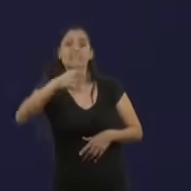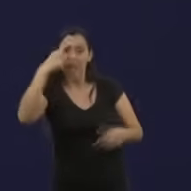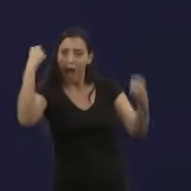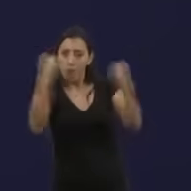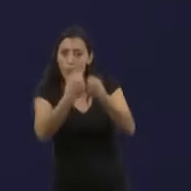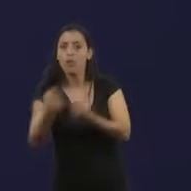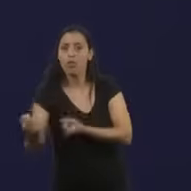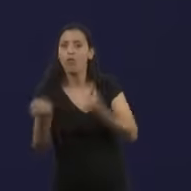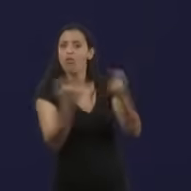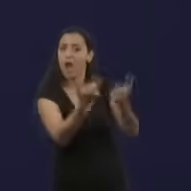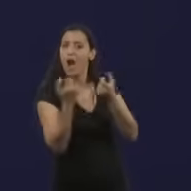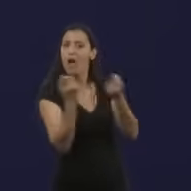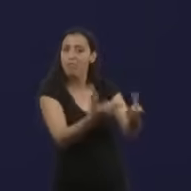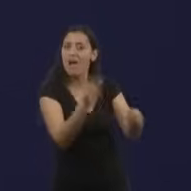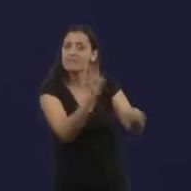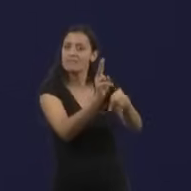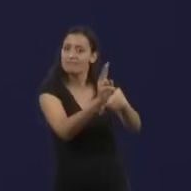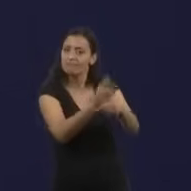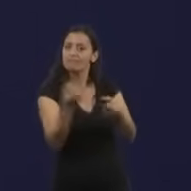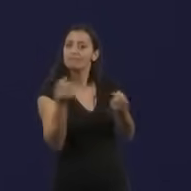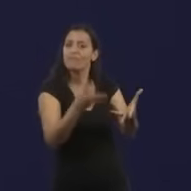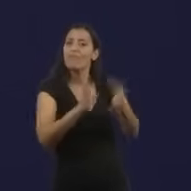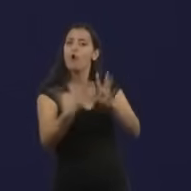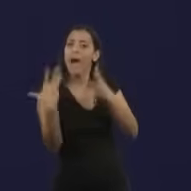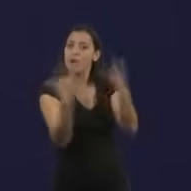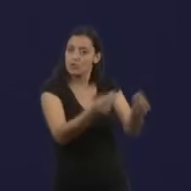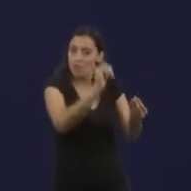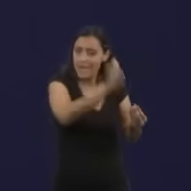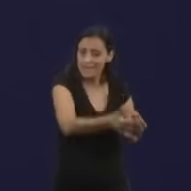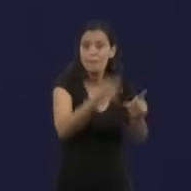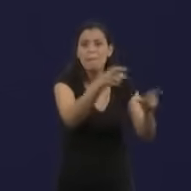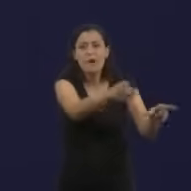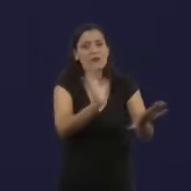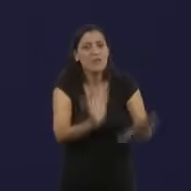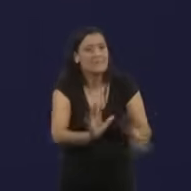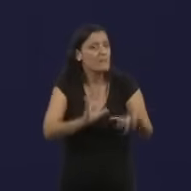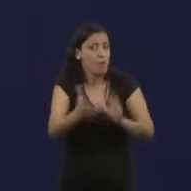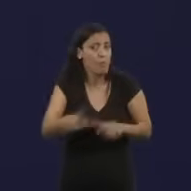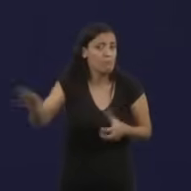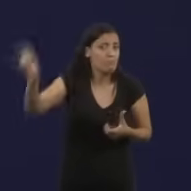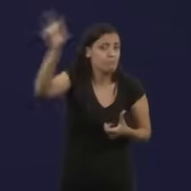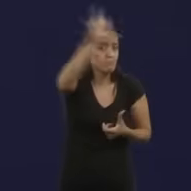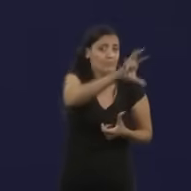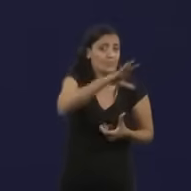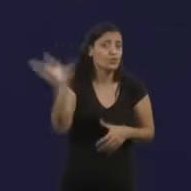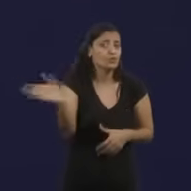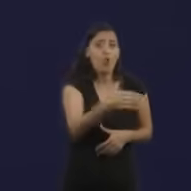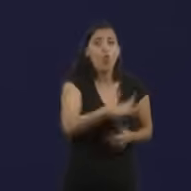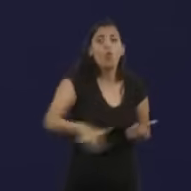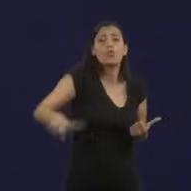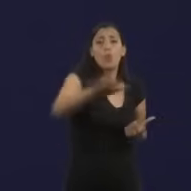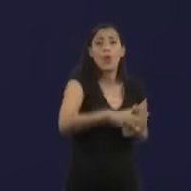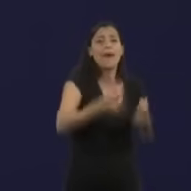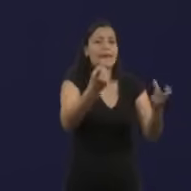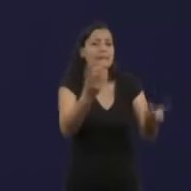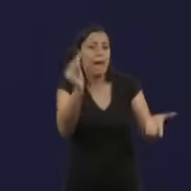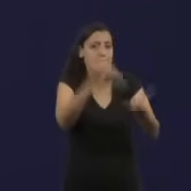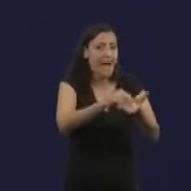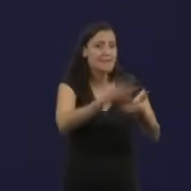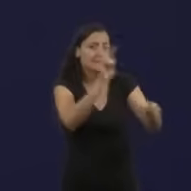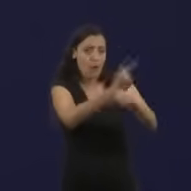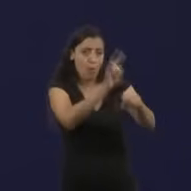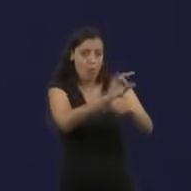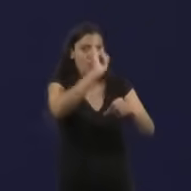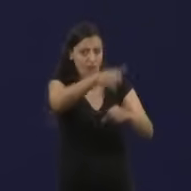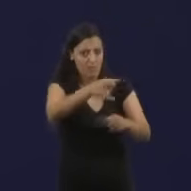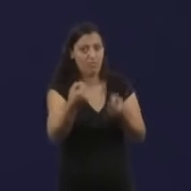así ocurrirá digo pero eso pasa te repito eh en todas las jurisdicciones donde se requieran fuerzas adicionales Y si